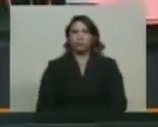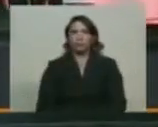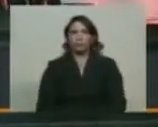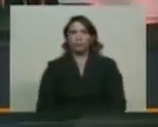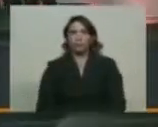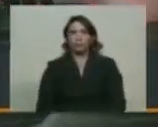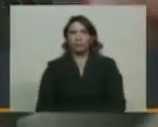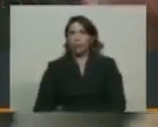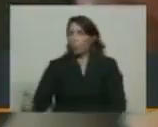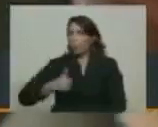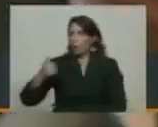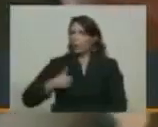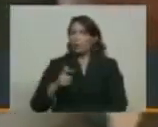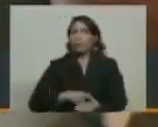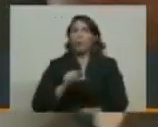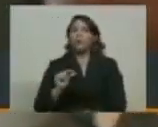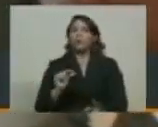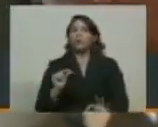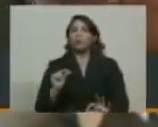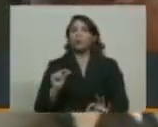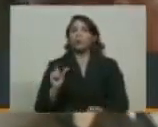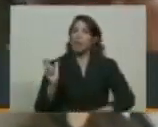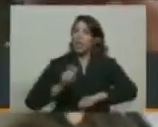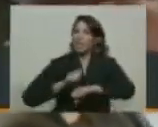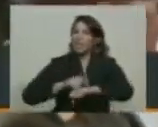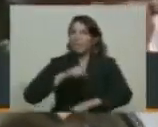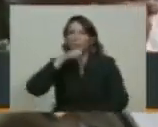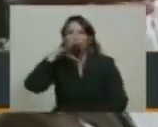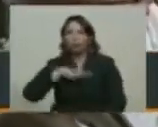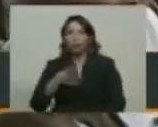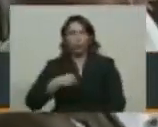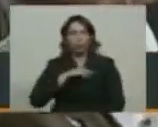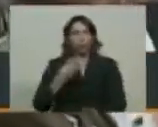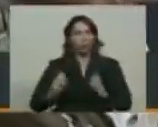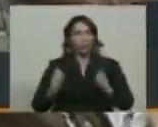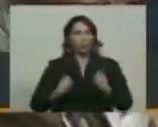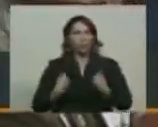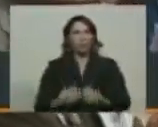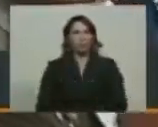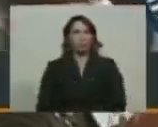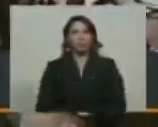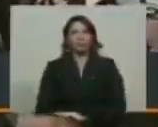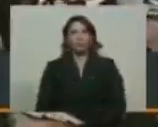cualquier momento del tiempo histórico que estamos viviendo.